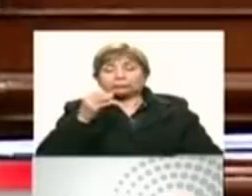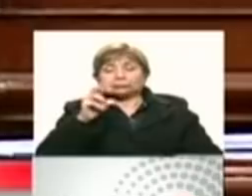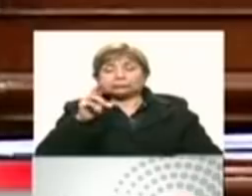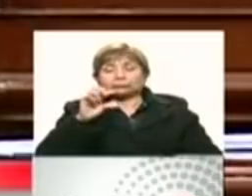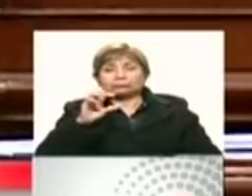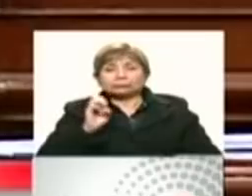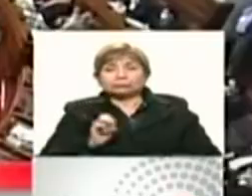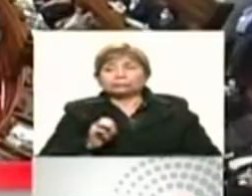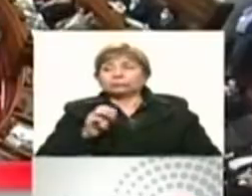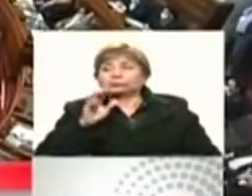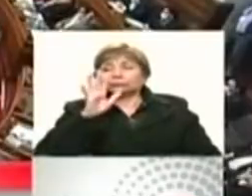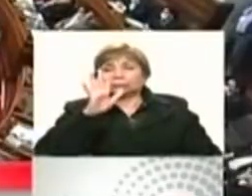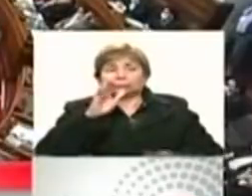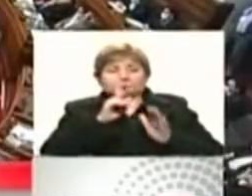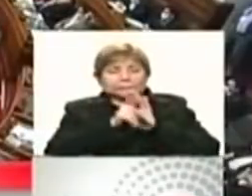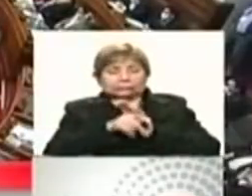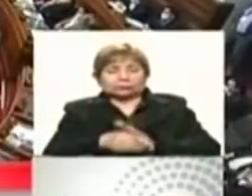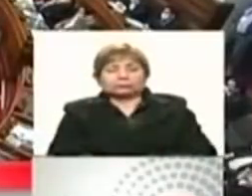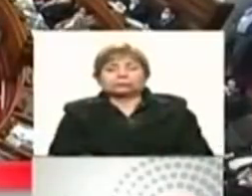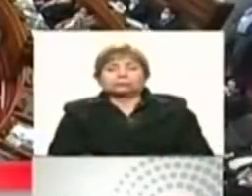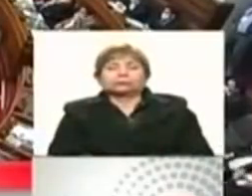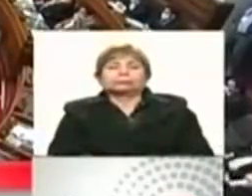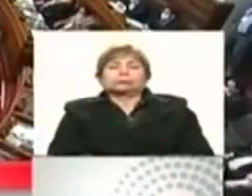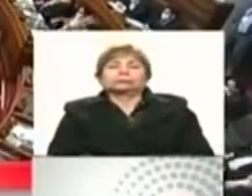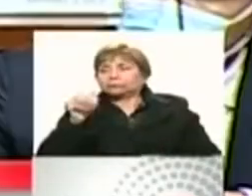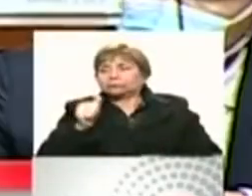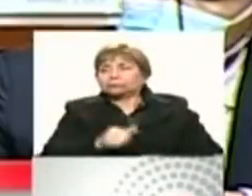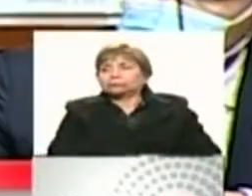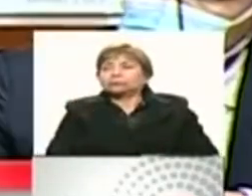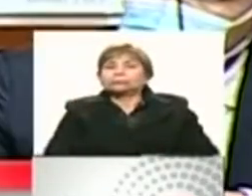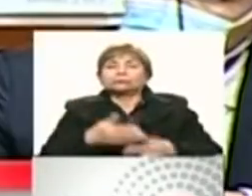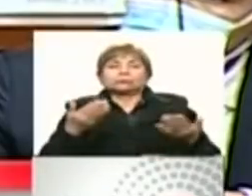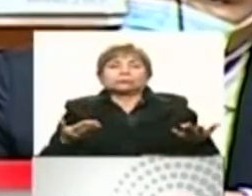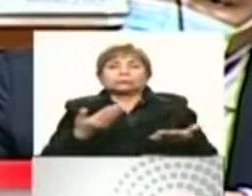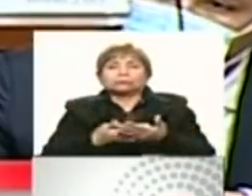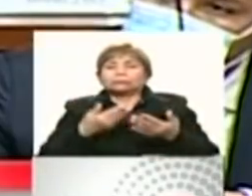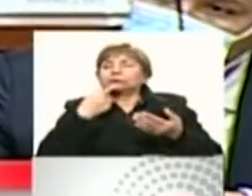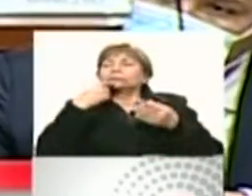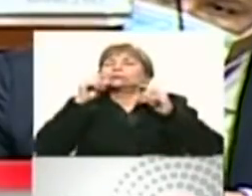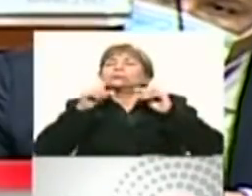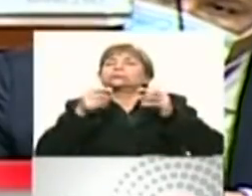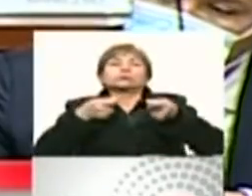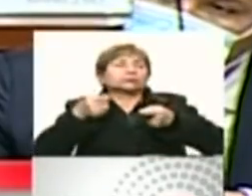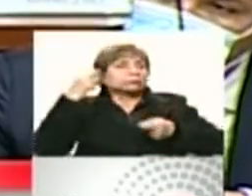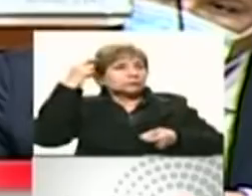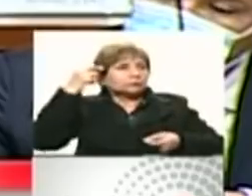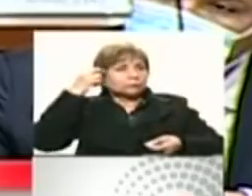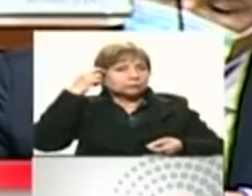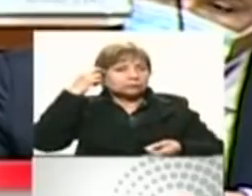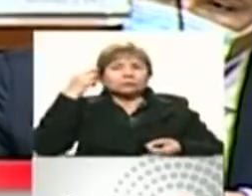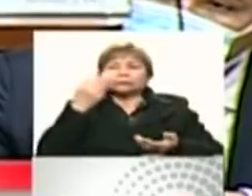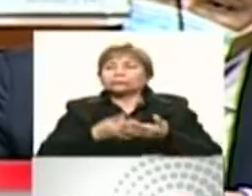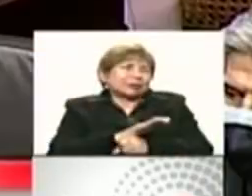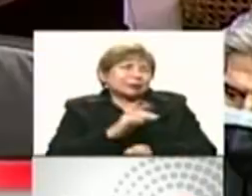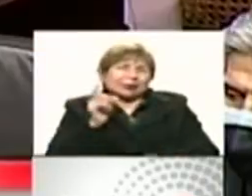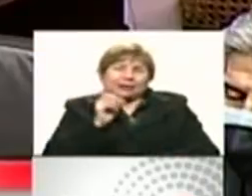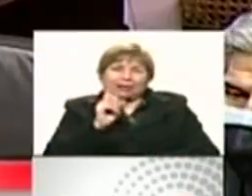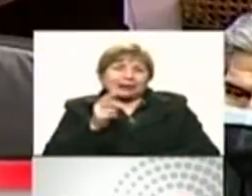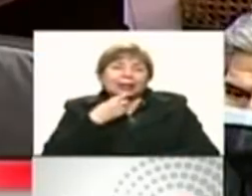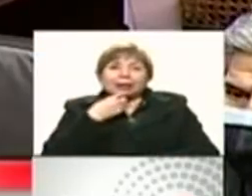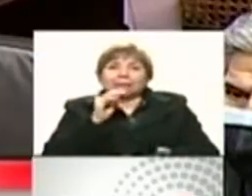APP, 13 van a darle la confianza al gabinete. Sí, ya está entonces. Gladys Echaíz y Roberto Quiabra no se la van a dar.